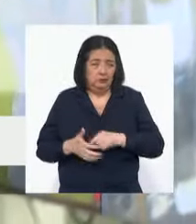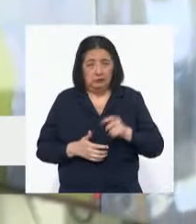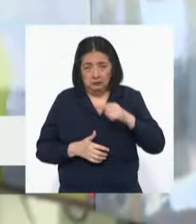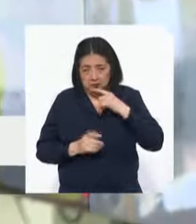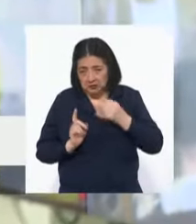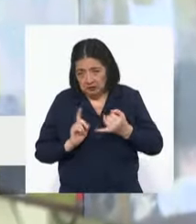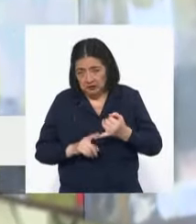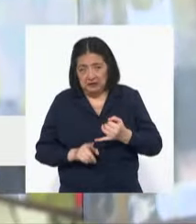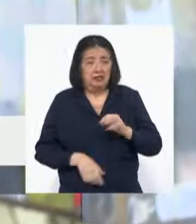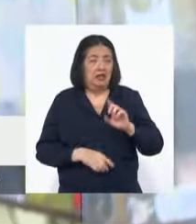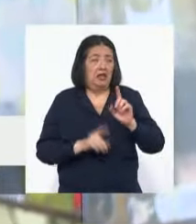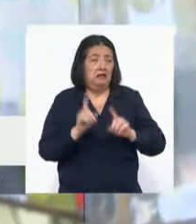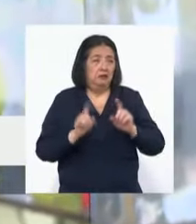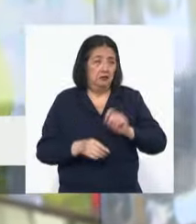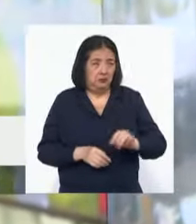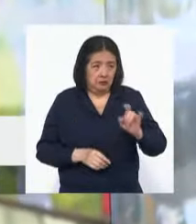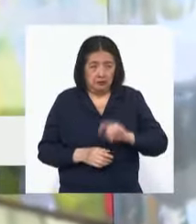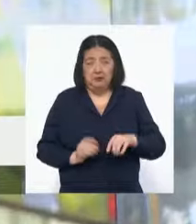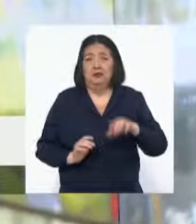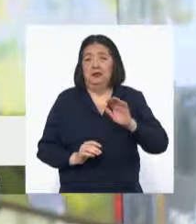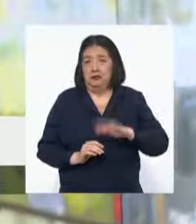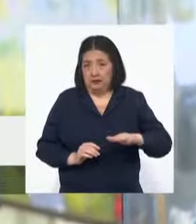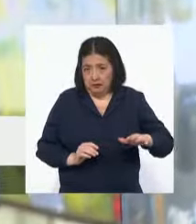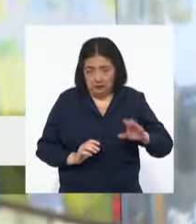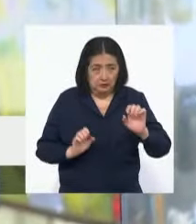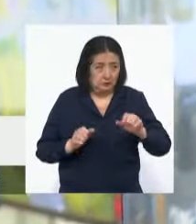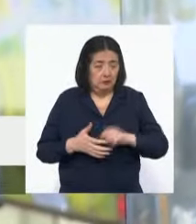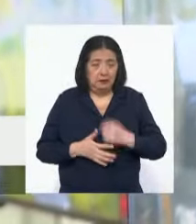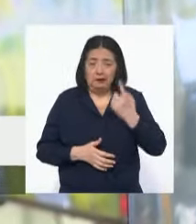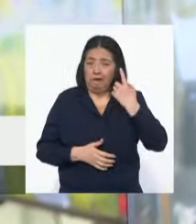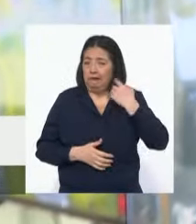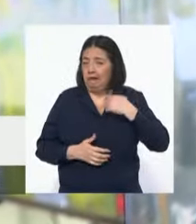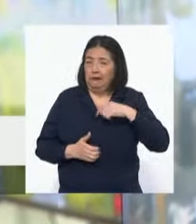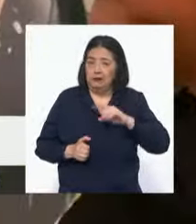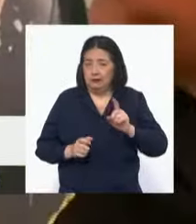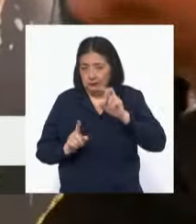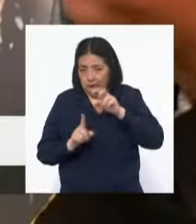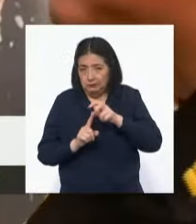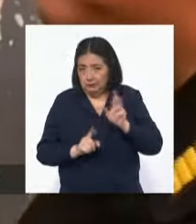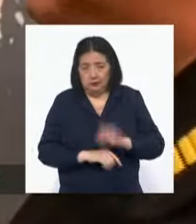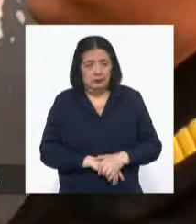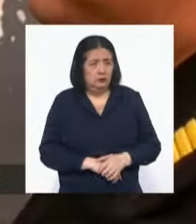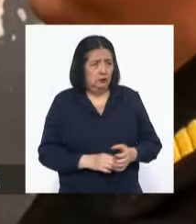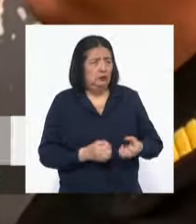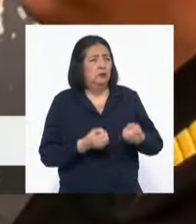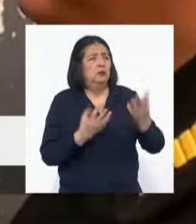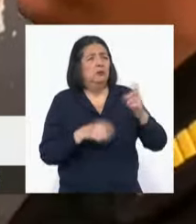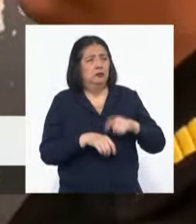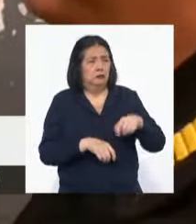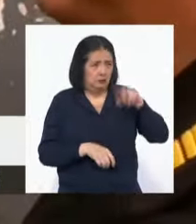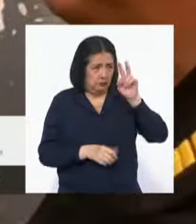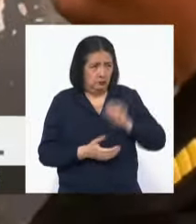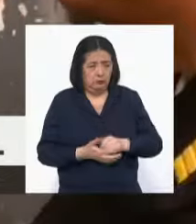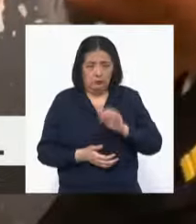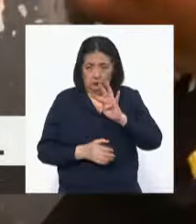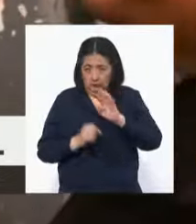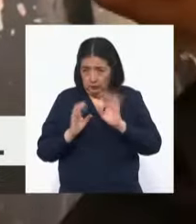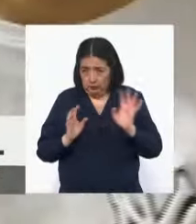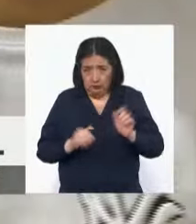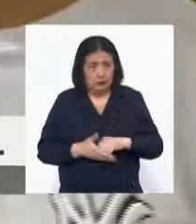mujeres, a veces se utilizan hasta menores de edad para pasar desapercibidos. ¿Hace cuánto tiempo estás en Perú? Hace 4 días.